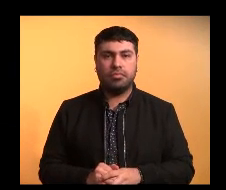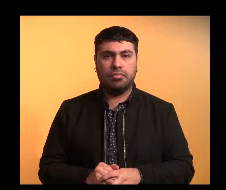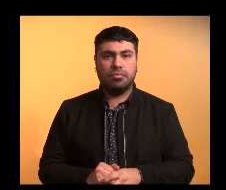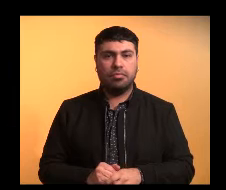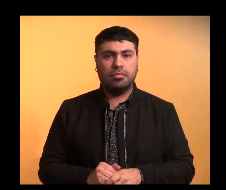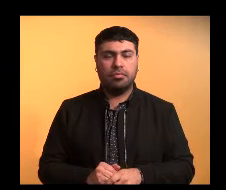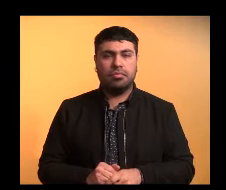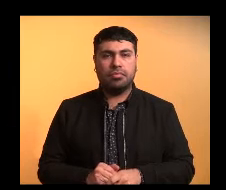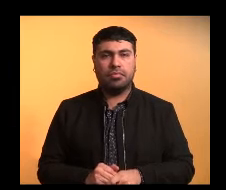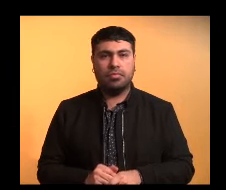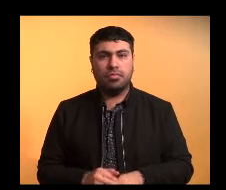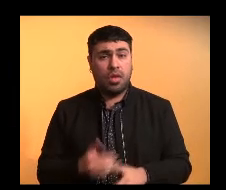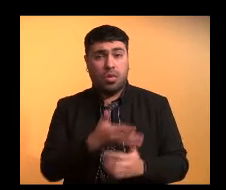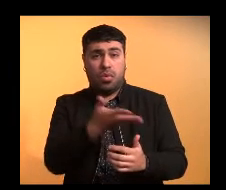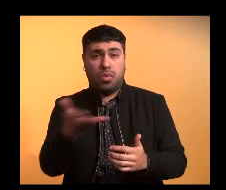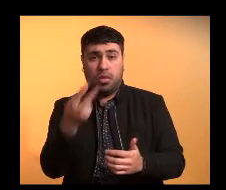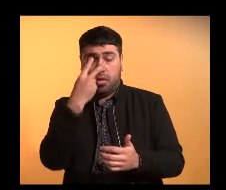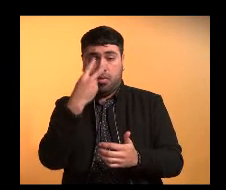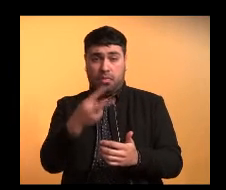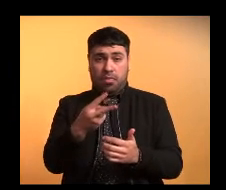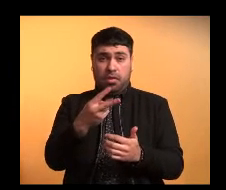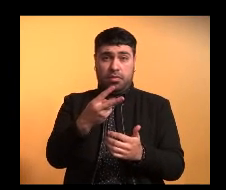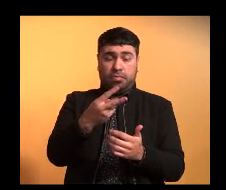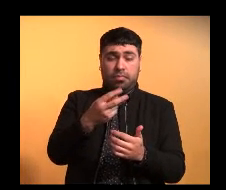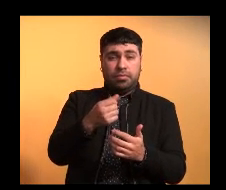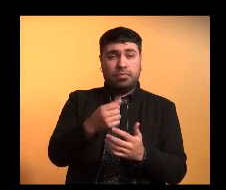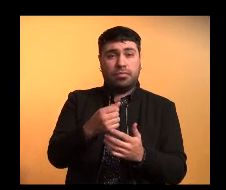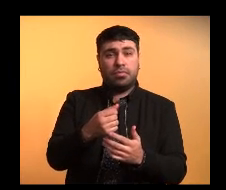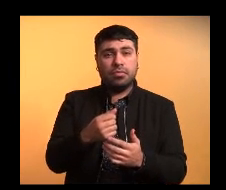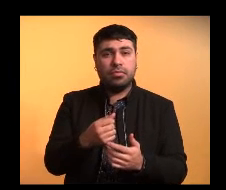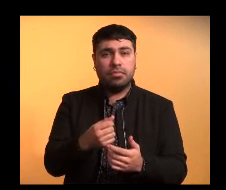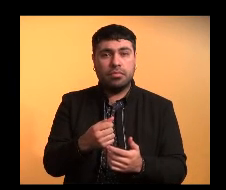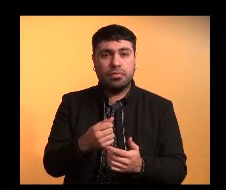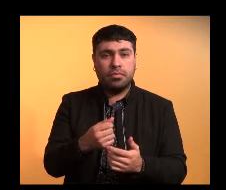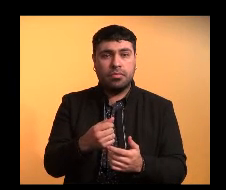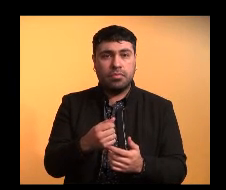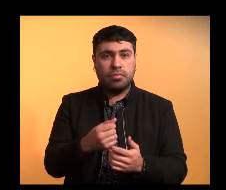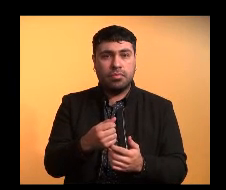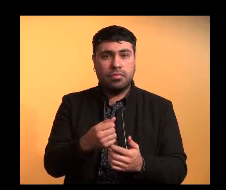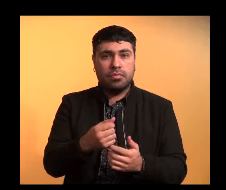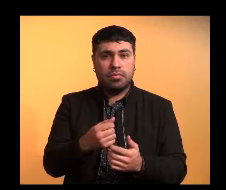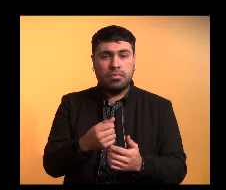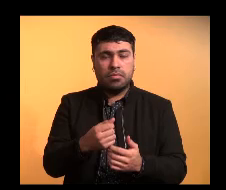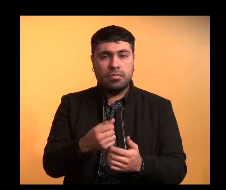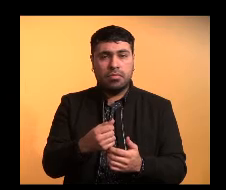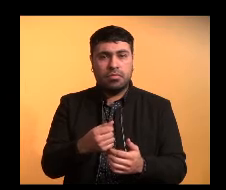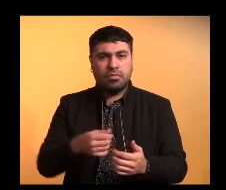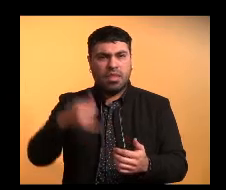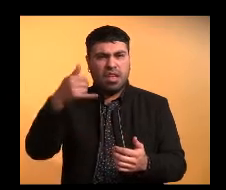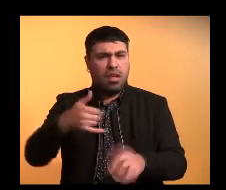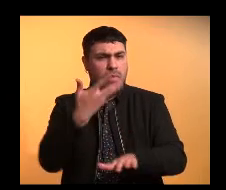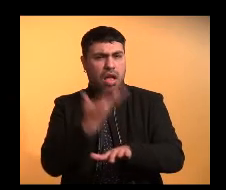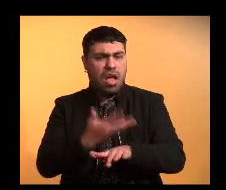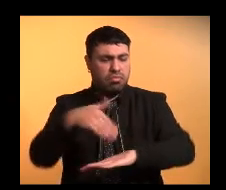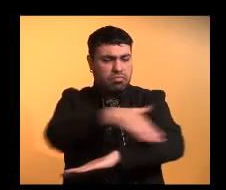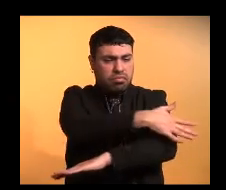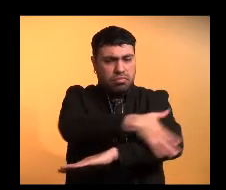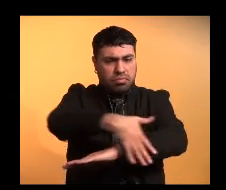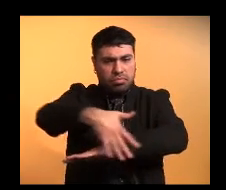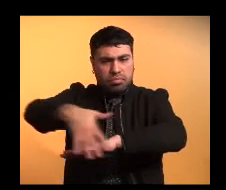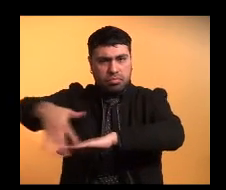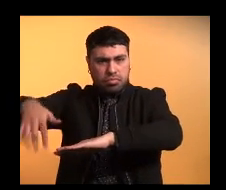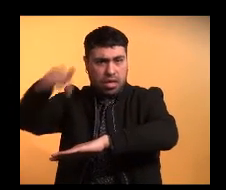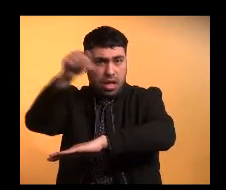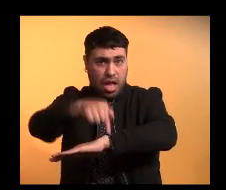número, en abundancia, que ustedes van a poder encontrar en gran parte de las zonas costeras rocosas, en este caso de